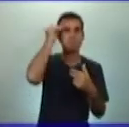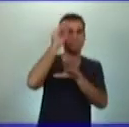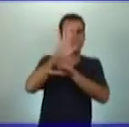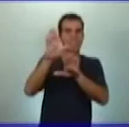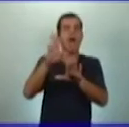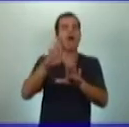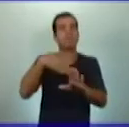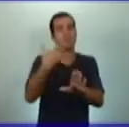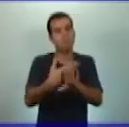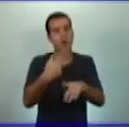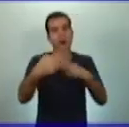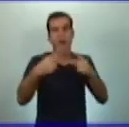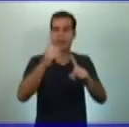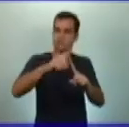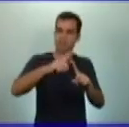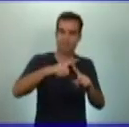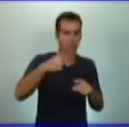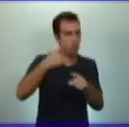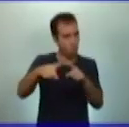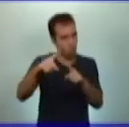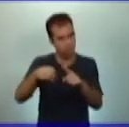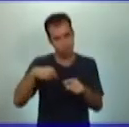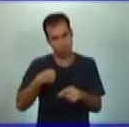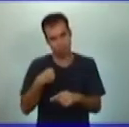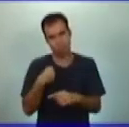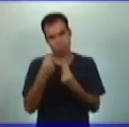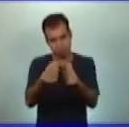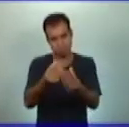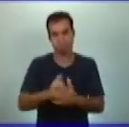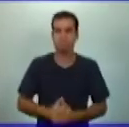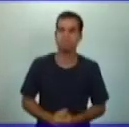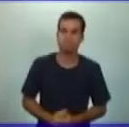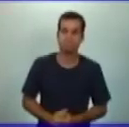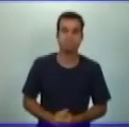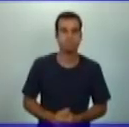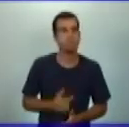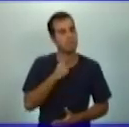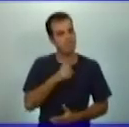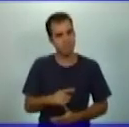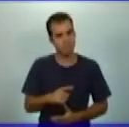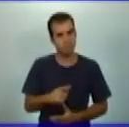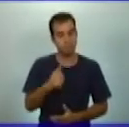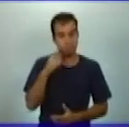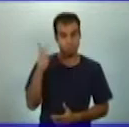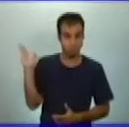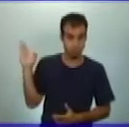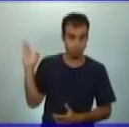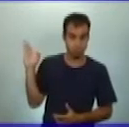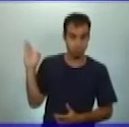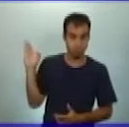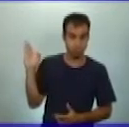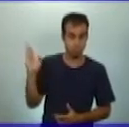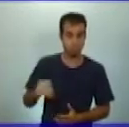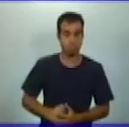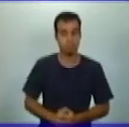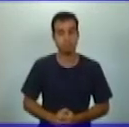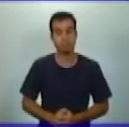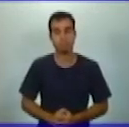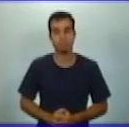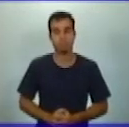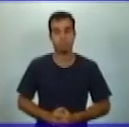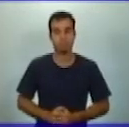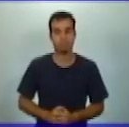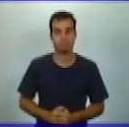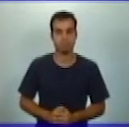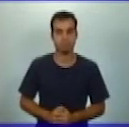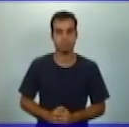enfrentarse a las otras actividades que les voy a proponer. Por ejemplo, el ejercicio dice, dada la siguiente distribución electrónica de un